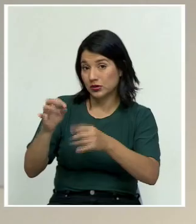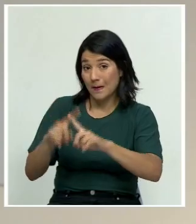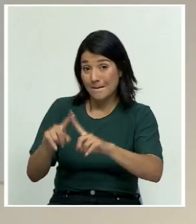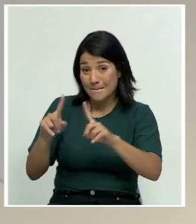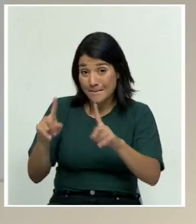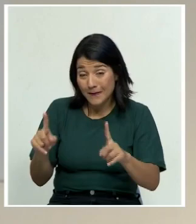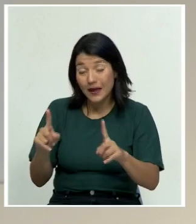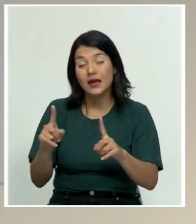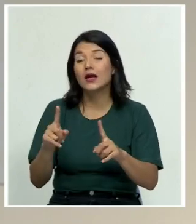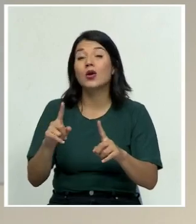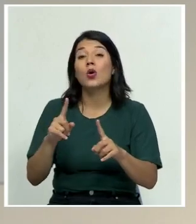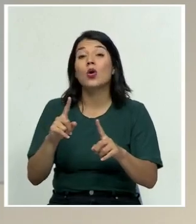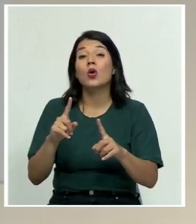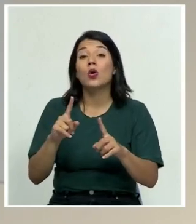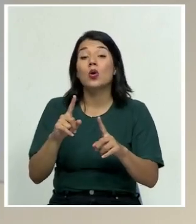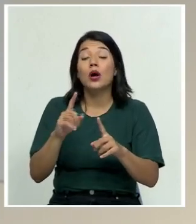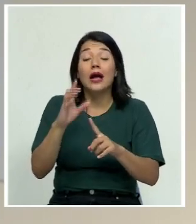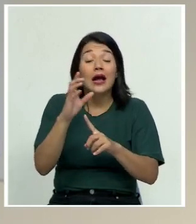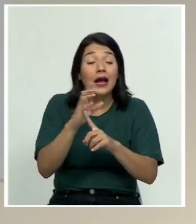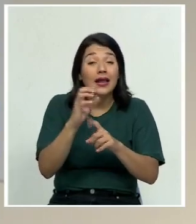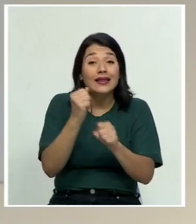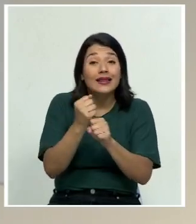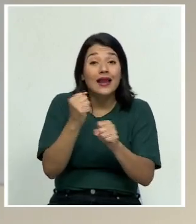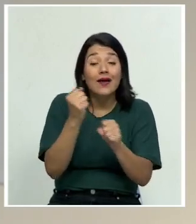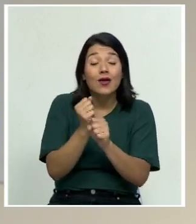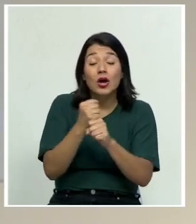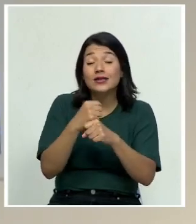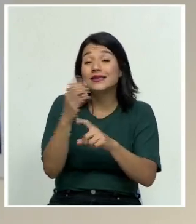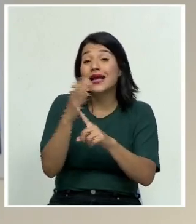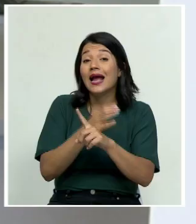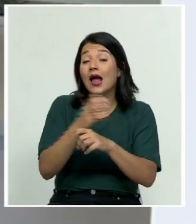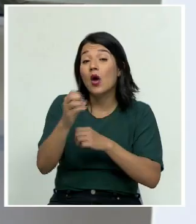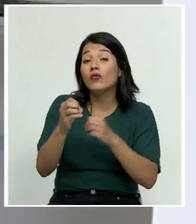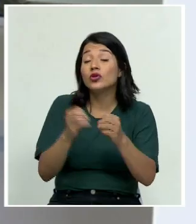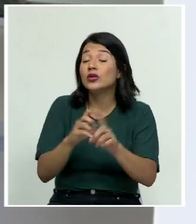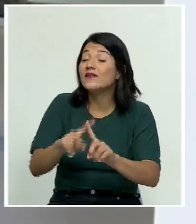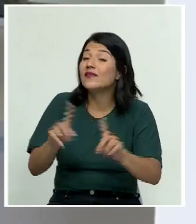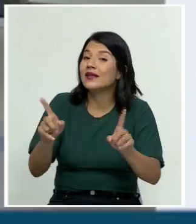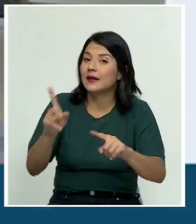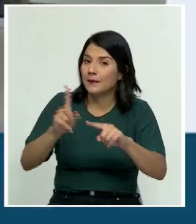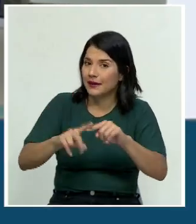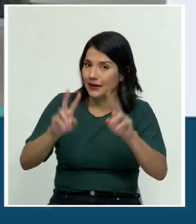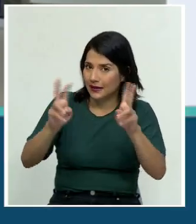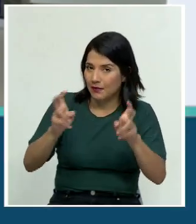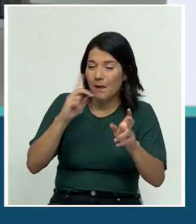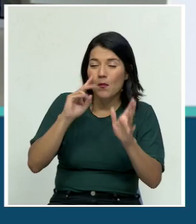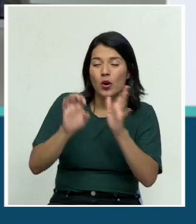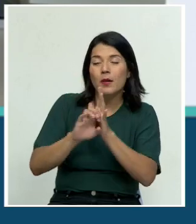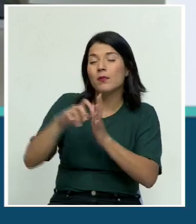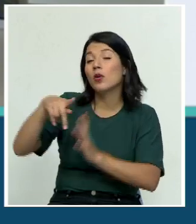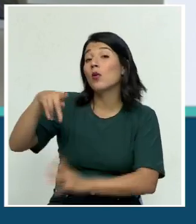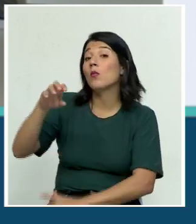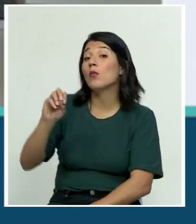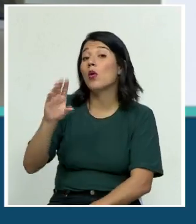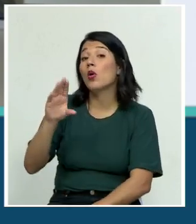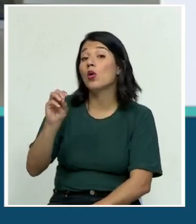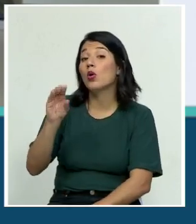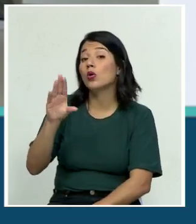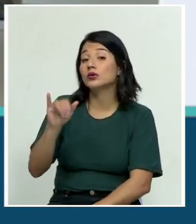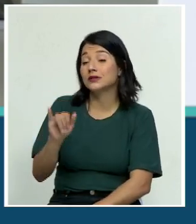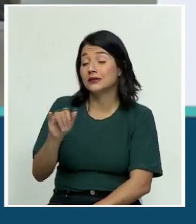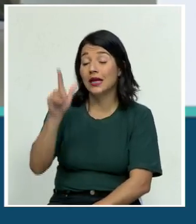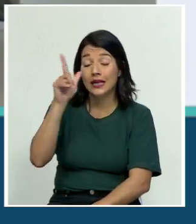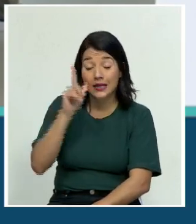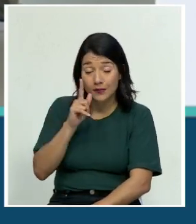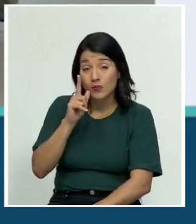oficina es muy diferente por la diversidad de conflictos laborales que se ven. Por ejemplo, en Pocosí de Limón, el circulante ha llegado a estar hasta